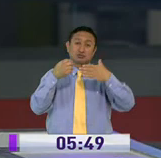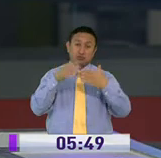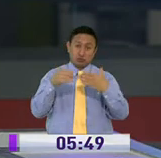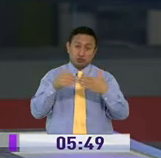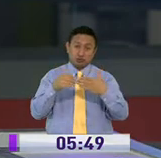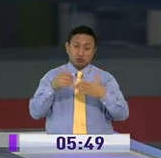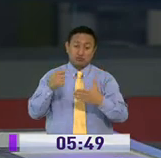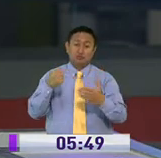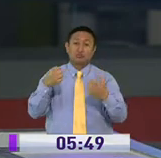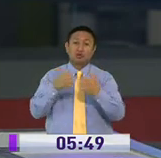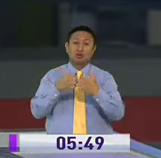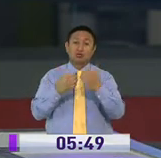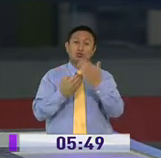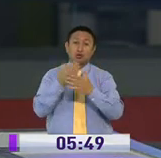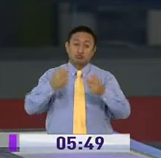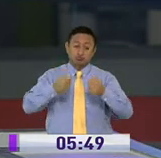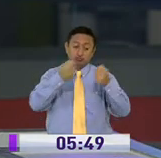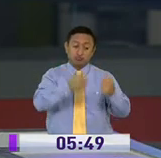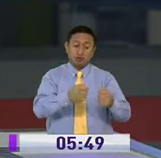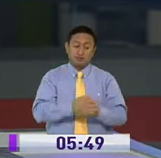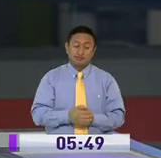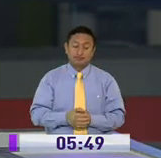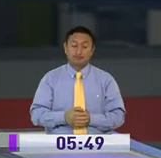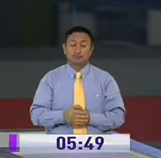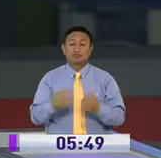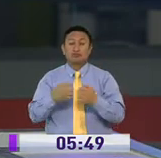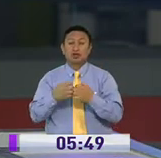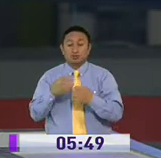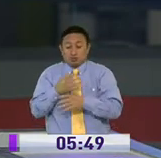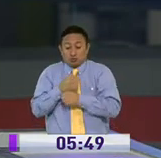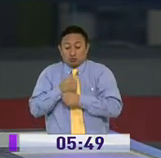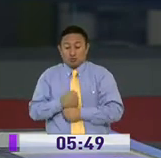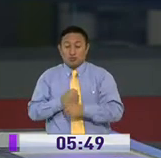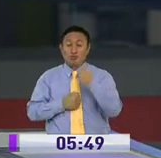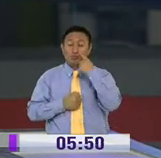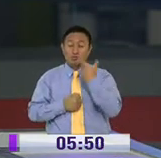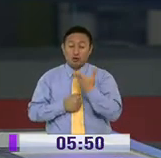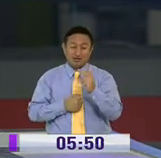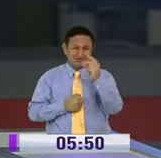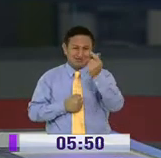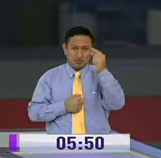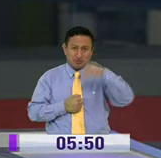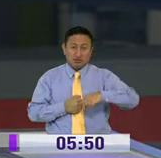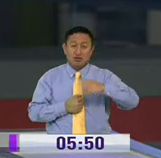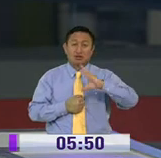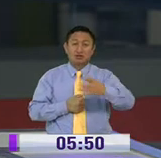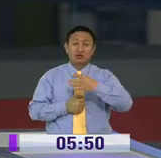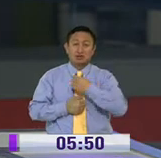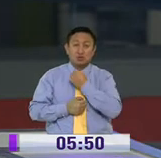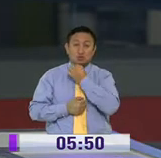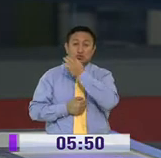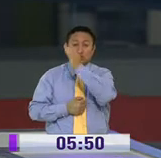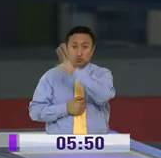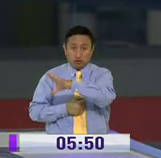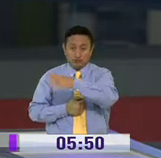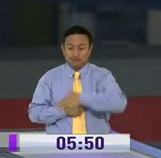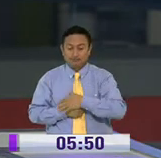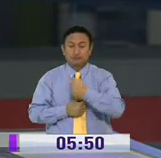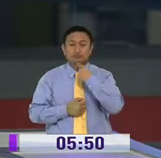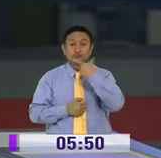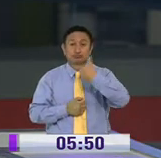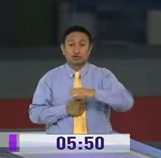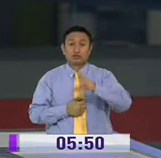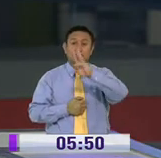equipamiento de cuidados intensivos, equipos de bioseguridad y más pruebas de detección del COVID-19. Anunció también que se